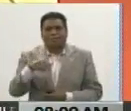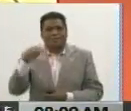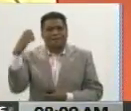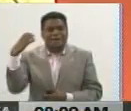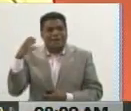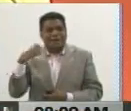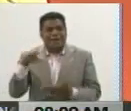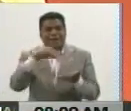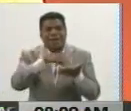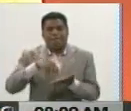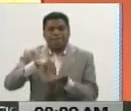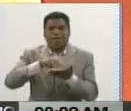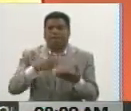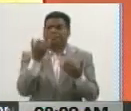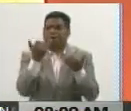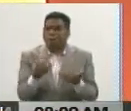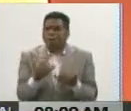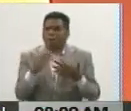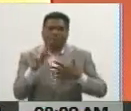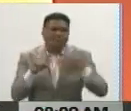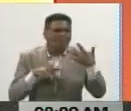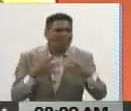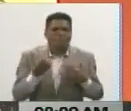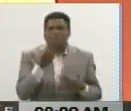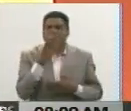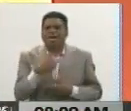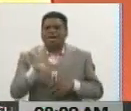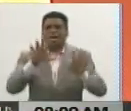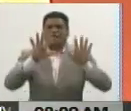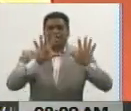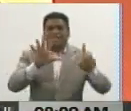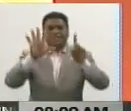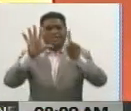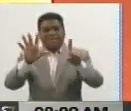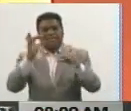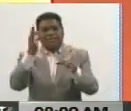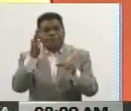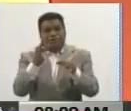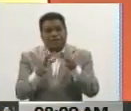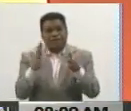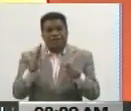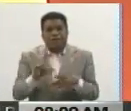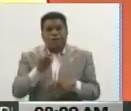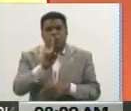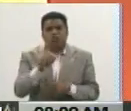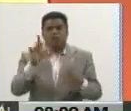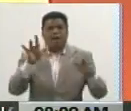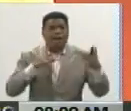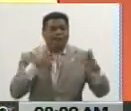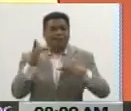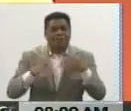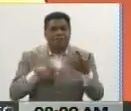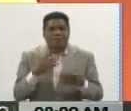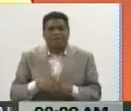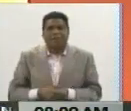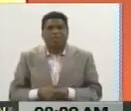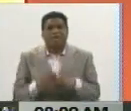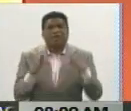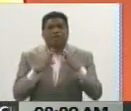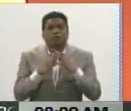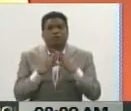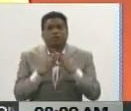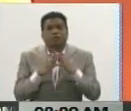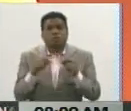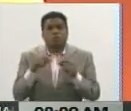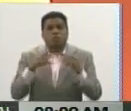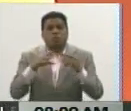activos. Y bueno, ahorita, de hecho, para el 16 de septiembre se está planteando una actividad que, con motivo del Día de la Capa